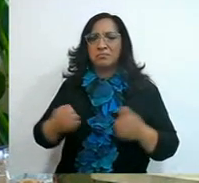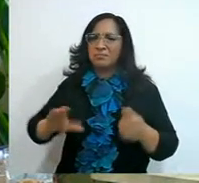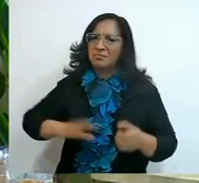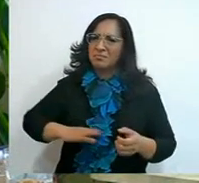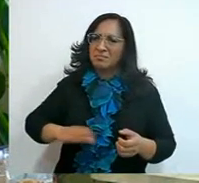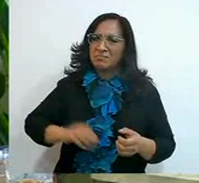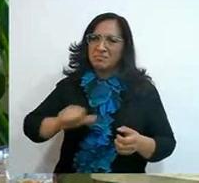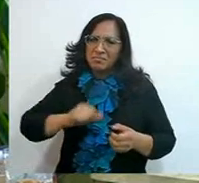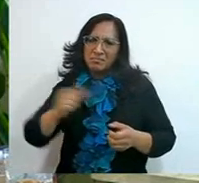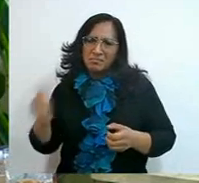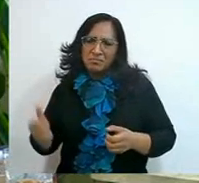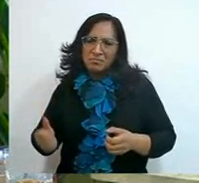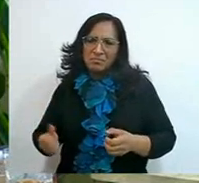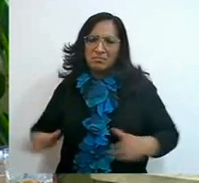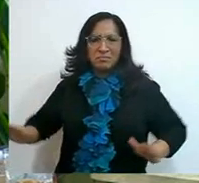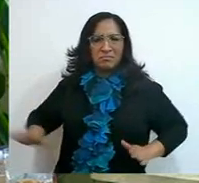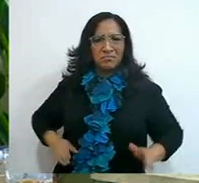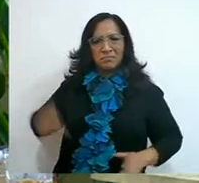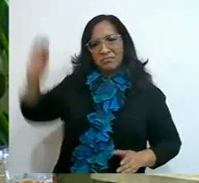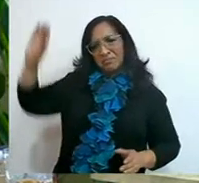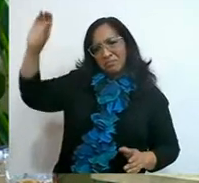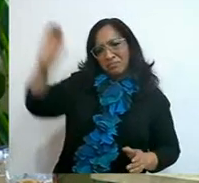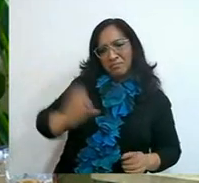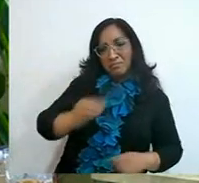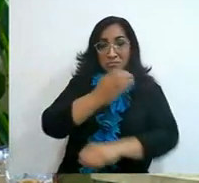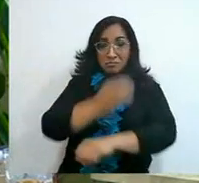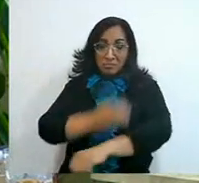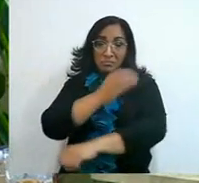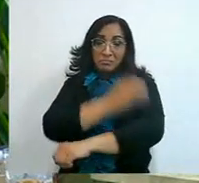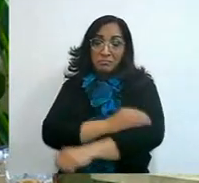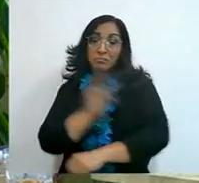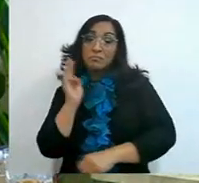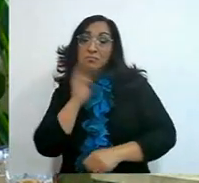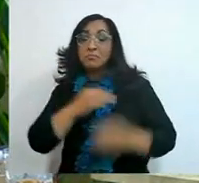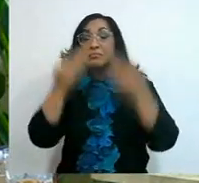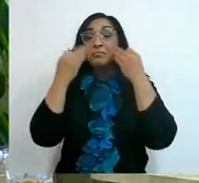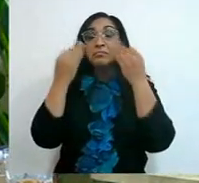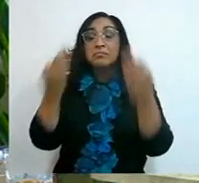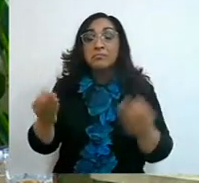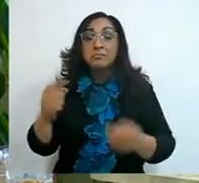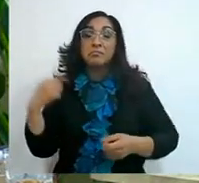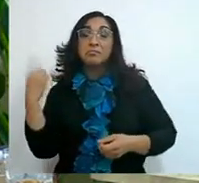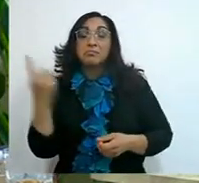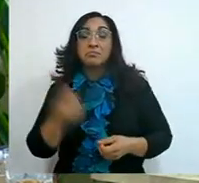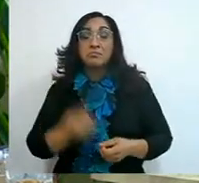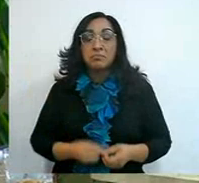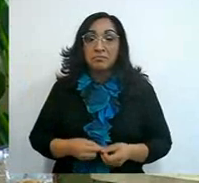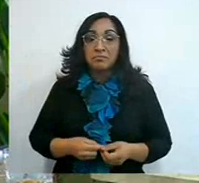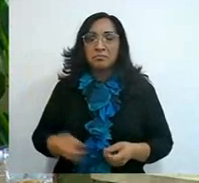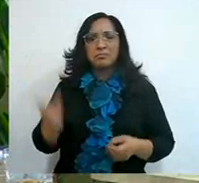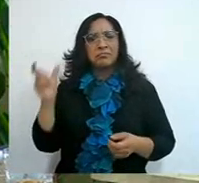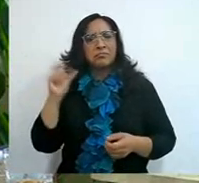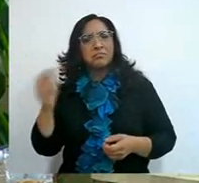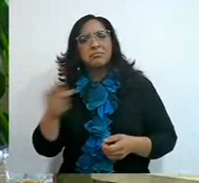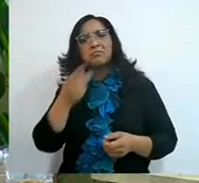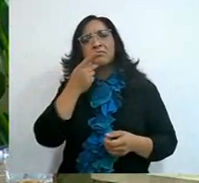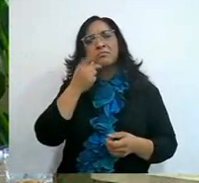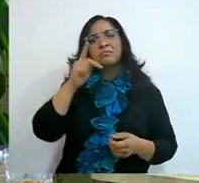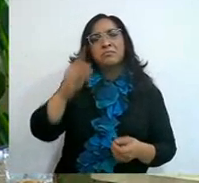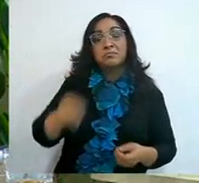Existen también otras conductas que acompañan al falso testimonio, que es la